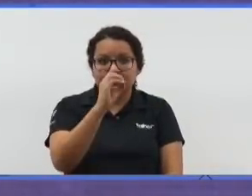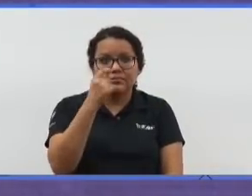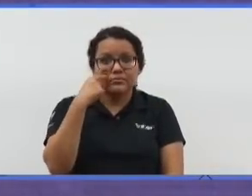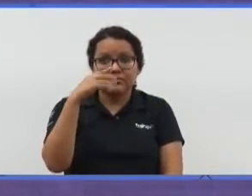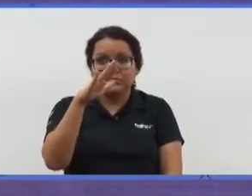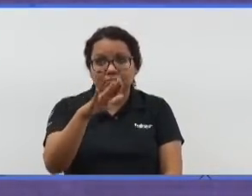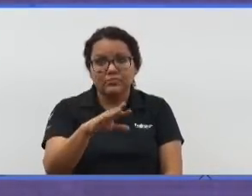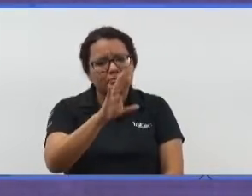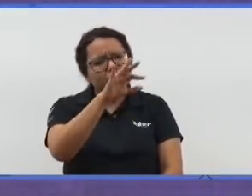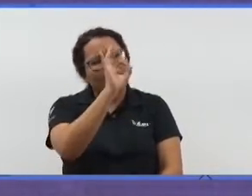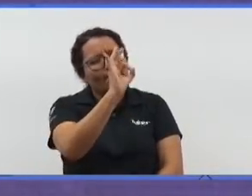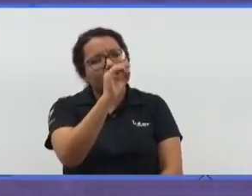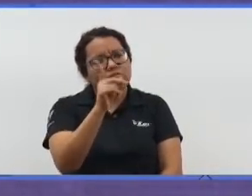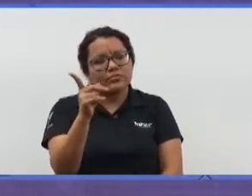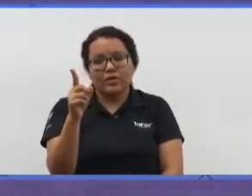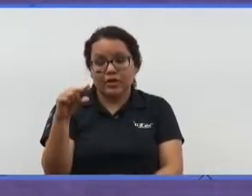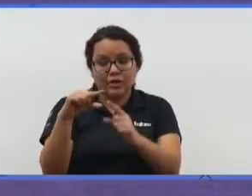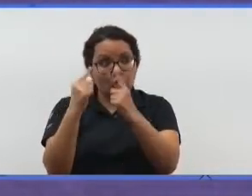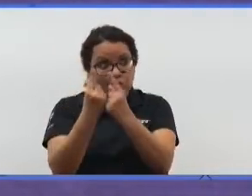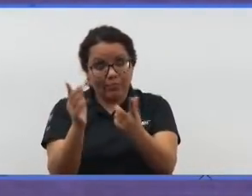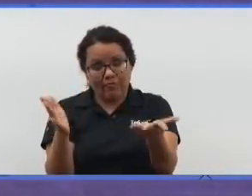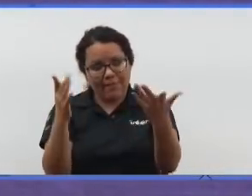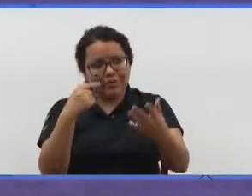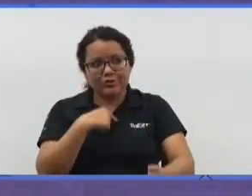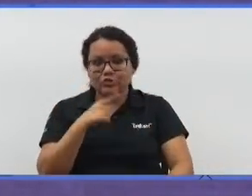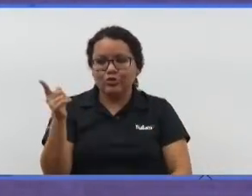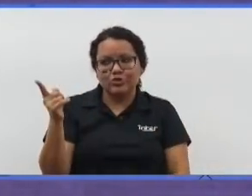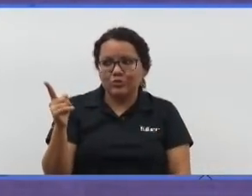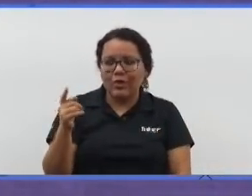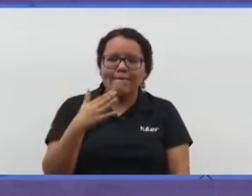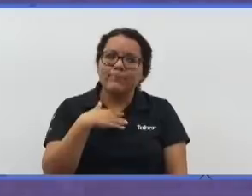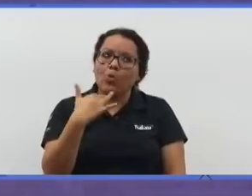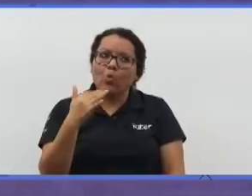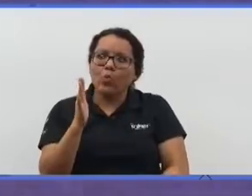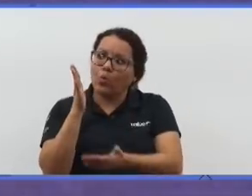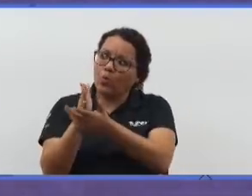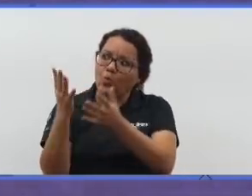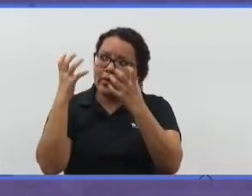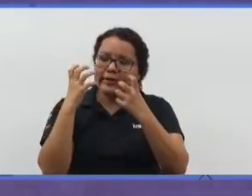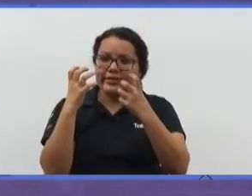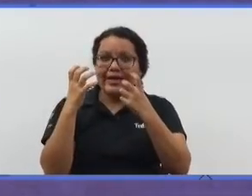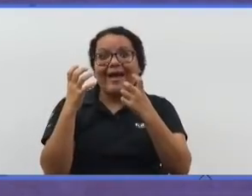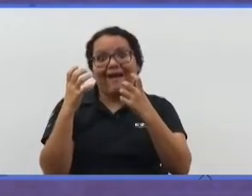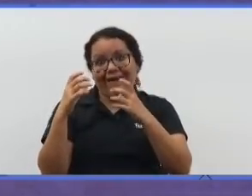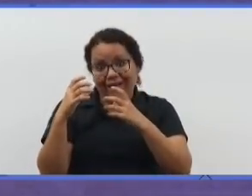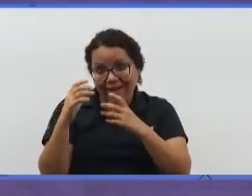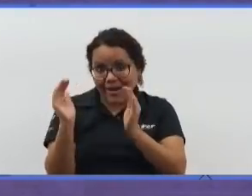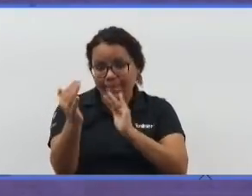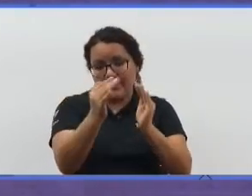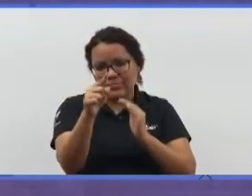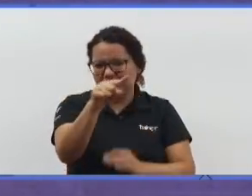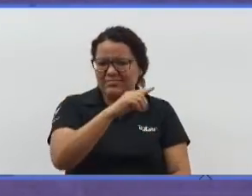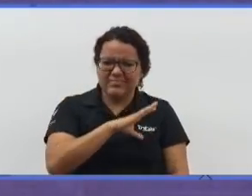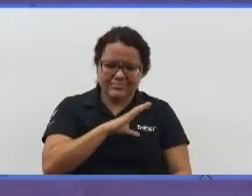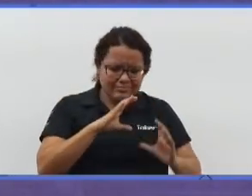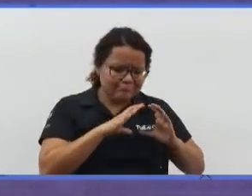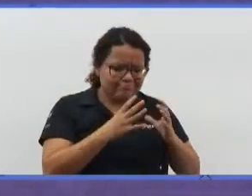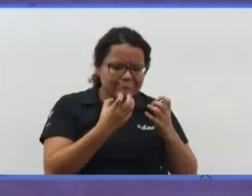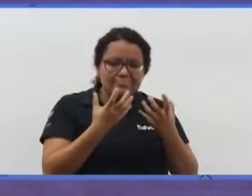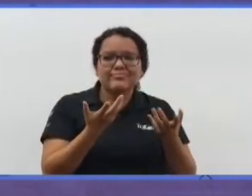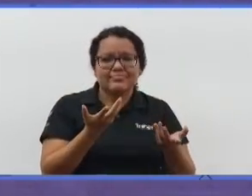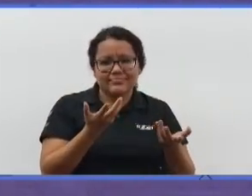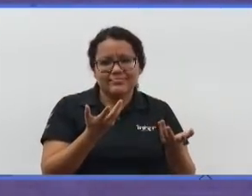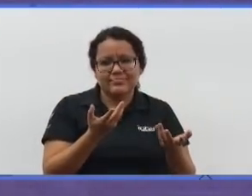a un concierto de los rolling stones no saber cuál es el anhelo de tu corazón es la última